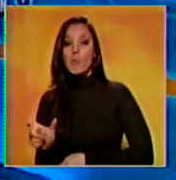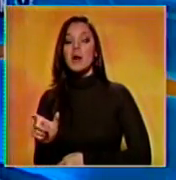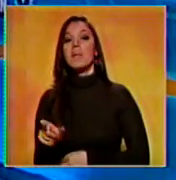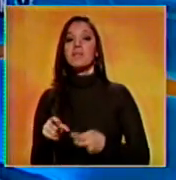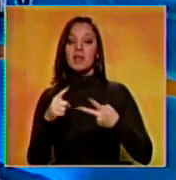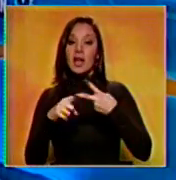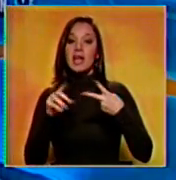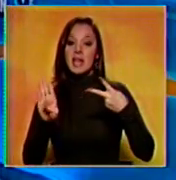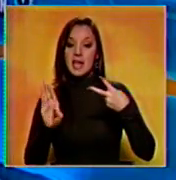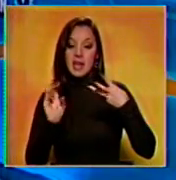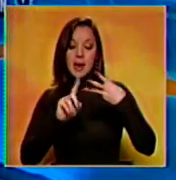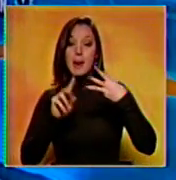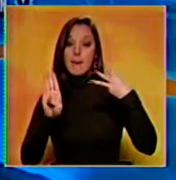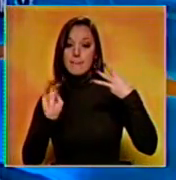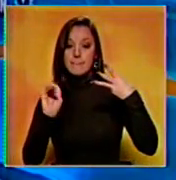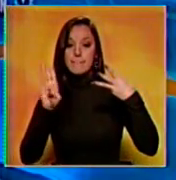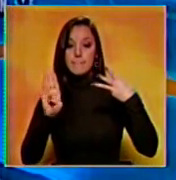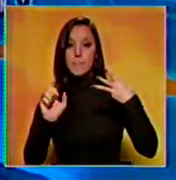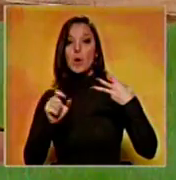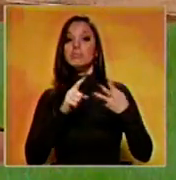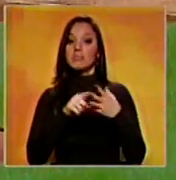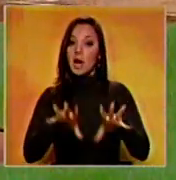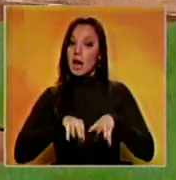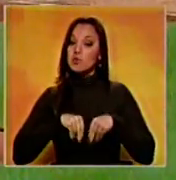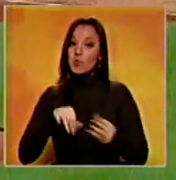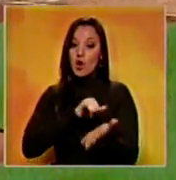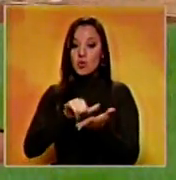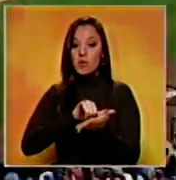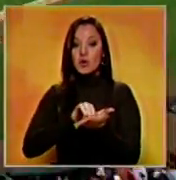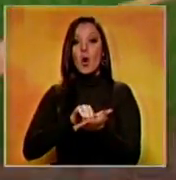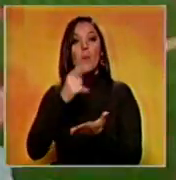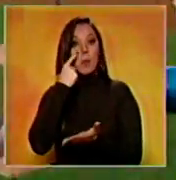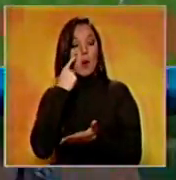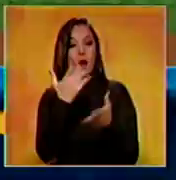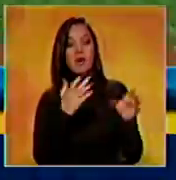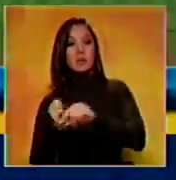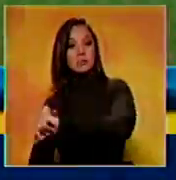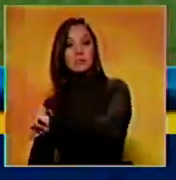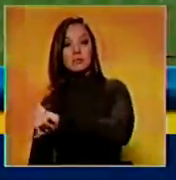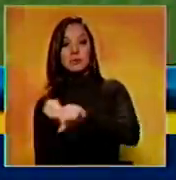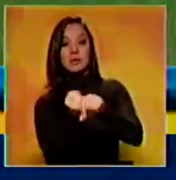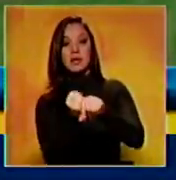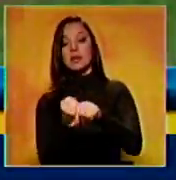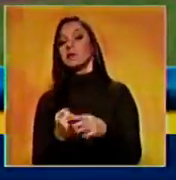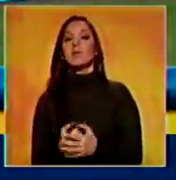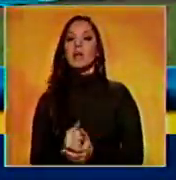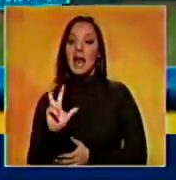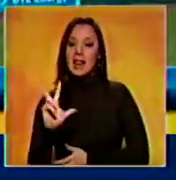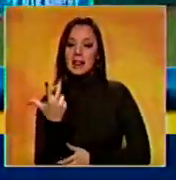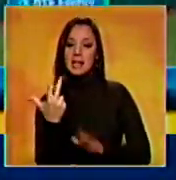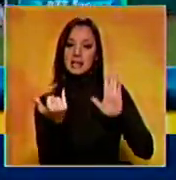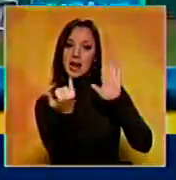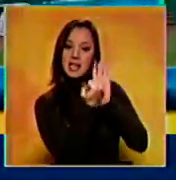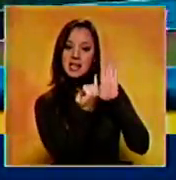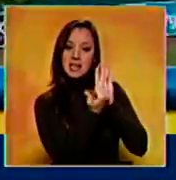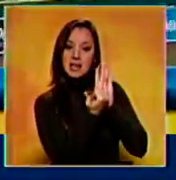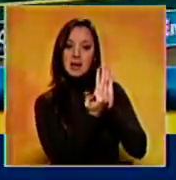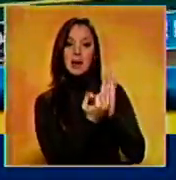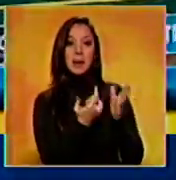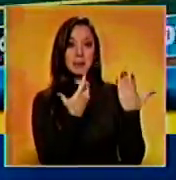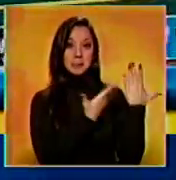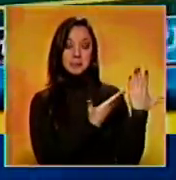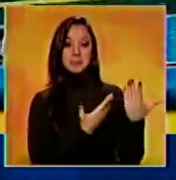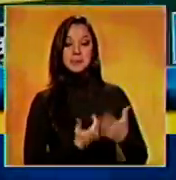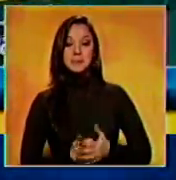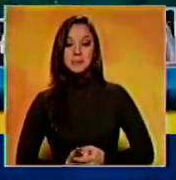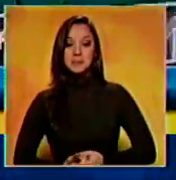Abreu fue subido por los Mets de Nueva York. Iniciamos nuestro recorrido en el Comerica Park. Tercer inning y Cabrera la saca entre el jardín central y el